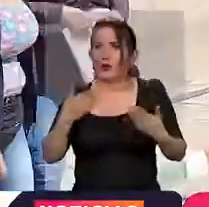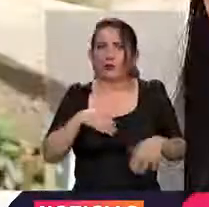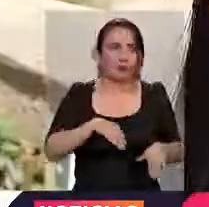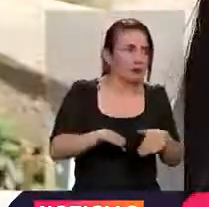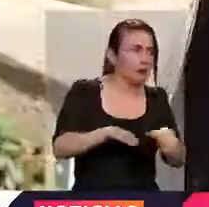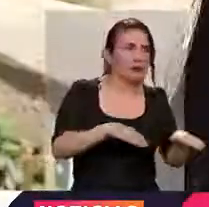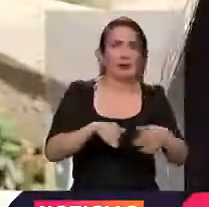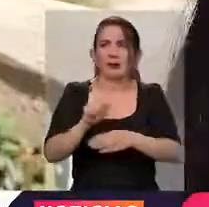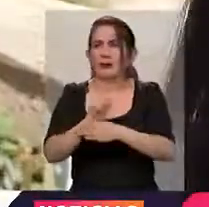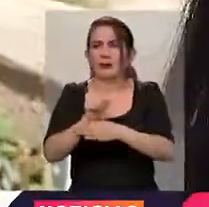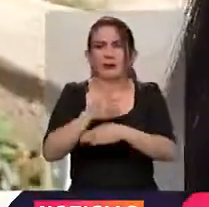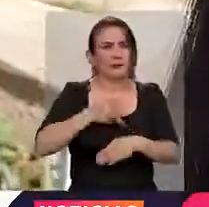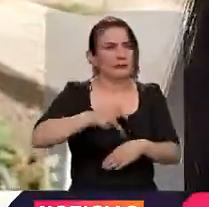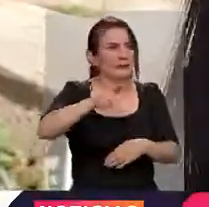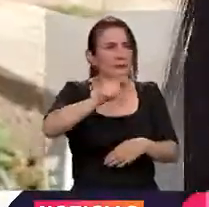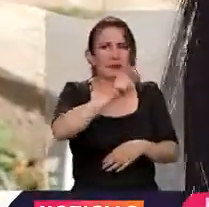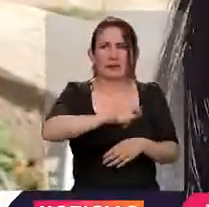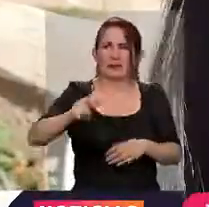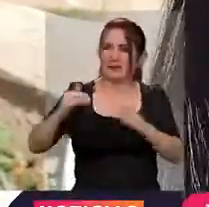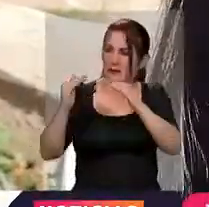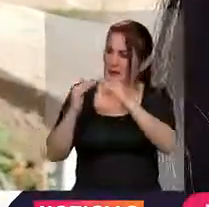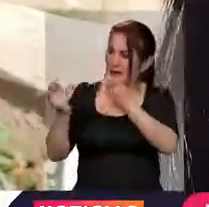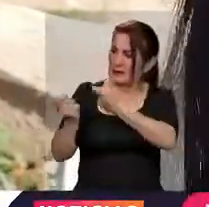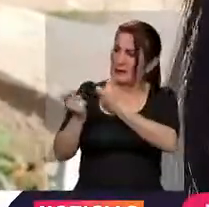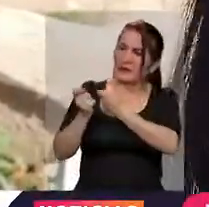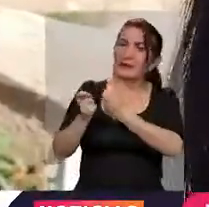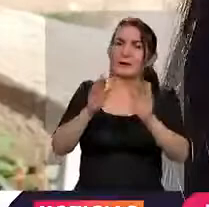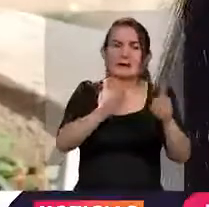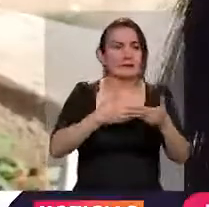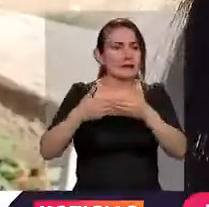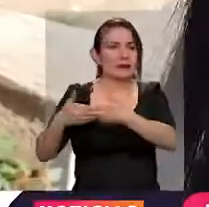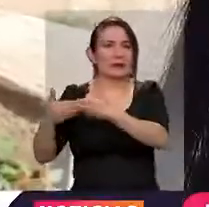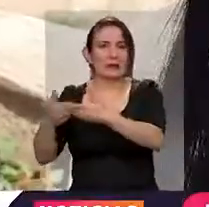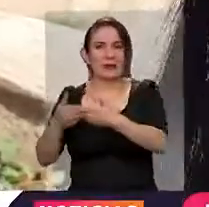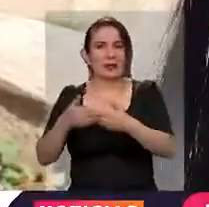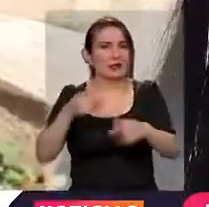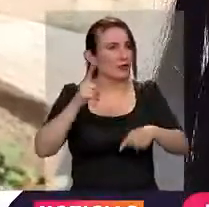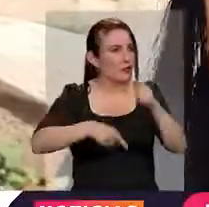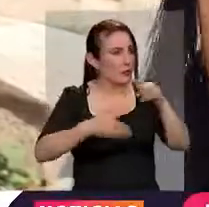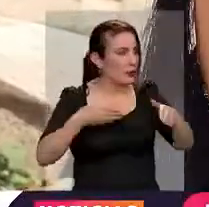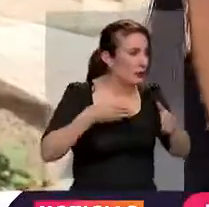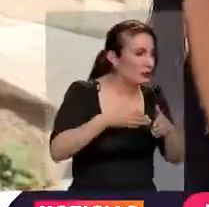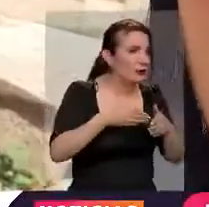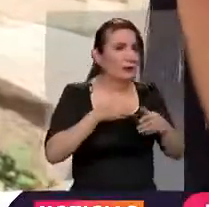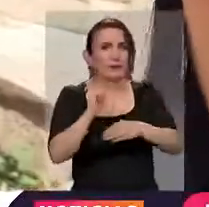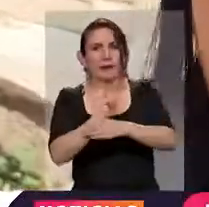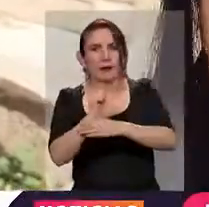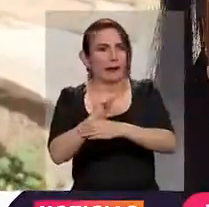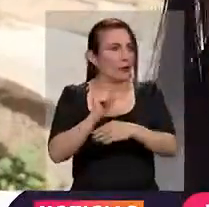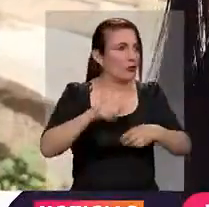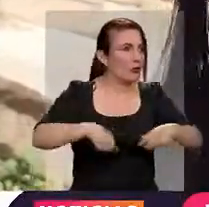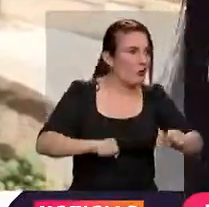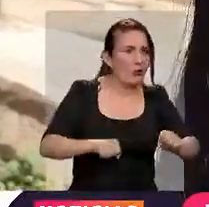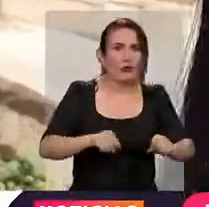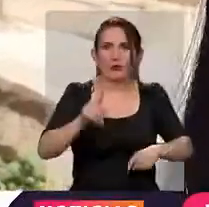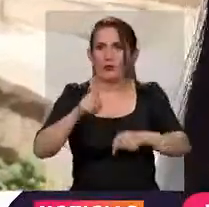pasar. Las personas del barrio vecino nos están cerrando la vía, no nos dejan pasar ni un vehículo ni una